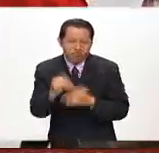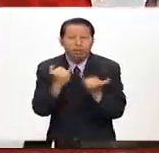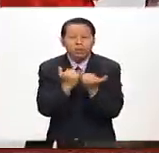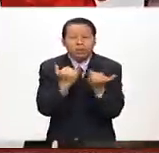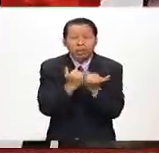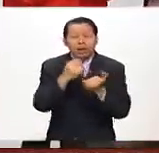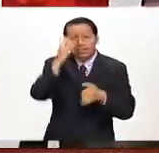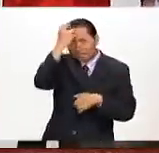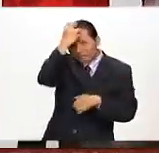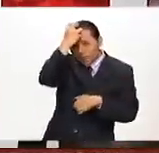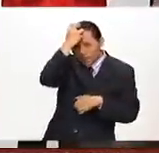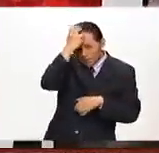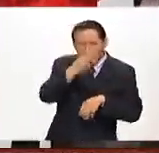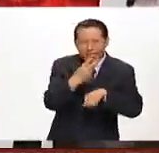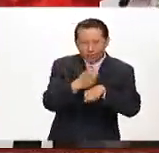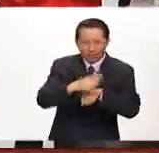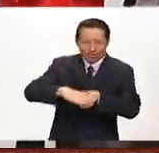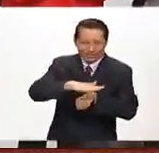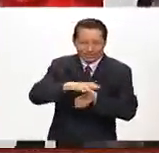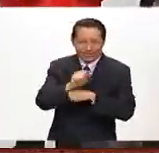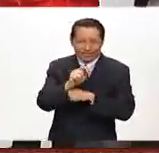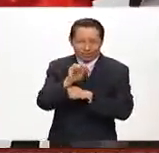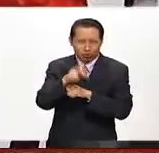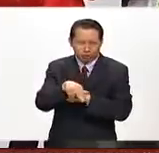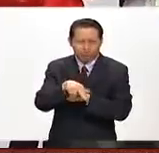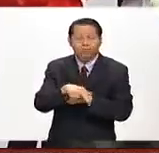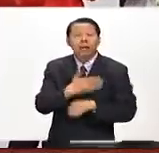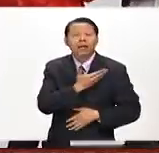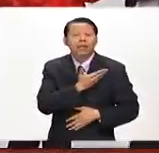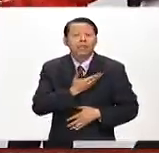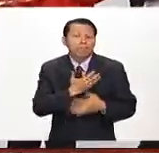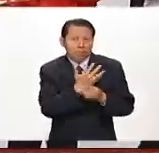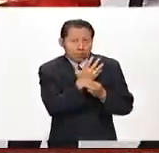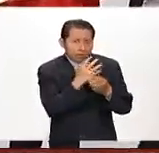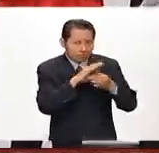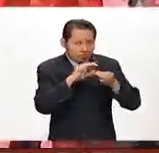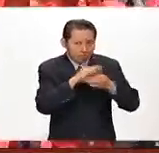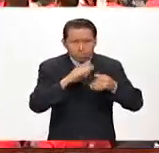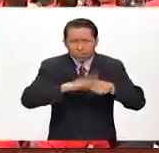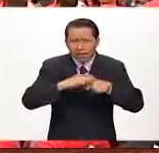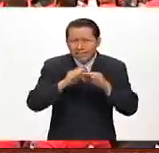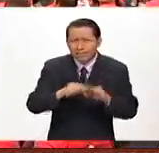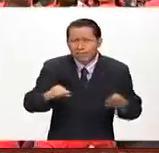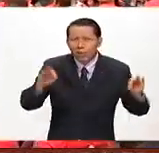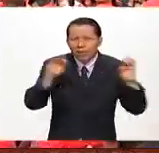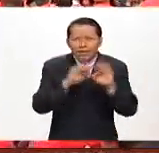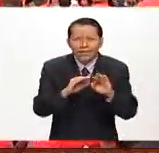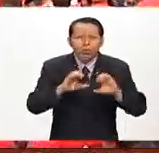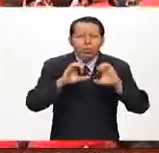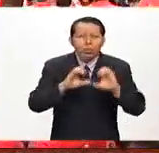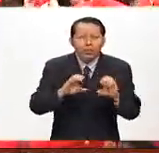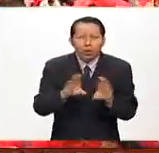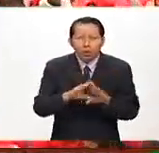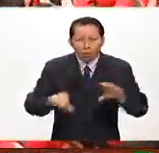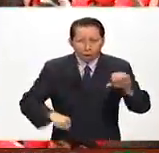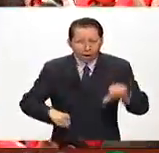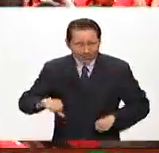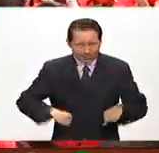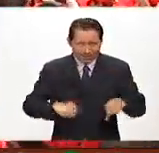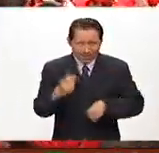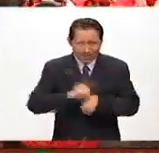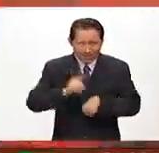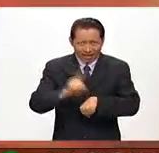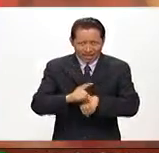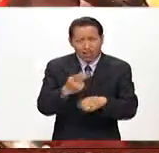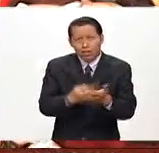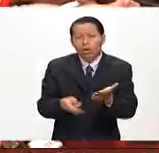de Chapultepec. El presidente dijo que lo más importante es armonizar y equilibrar las actividades diarias y hacer